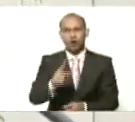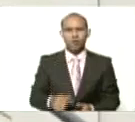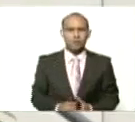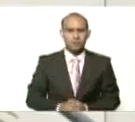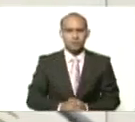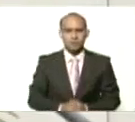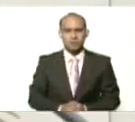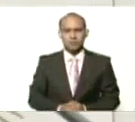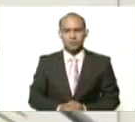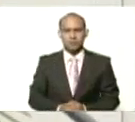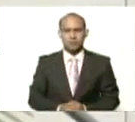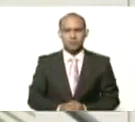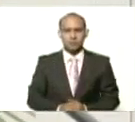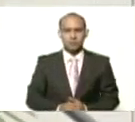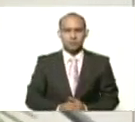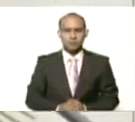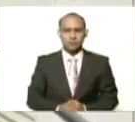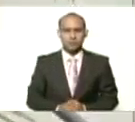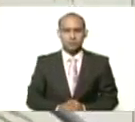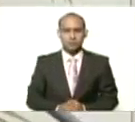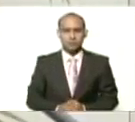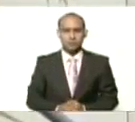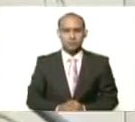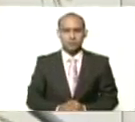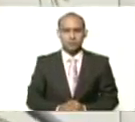Con certeza.